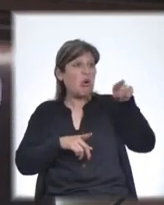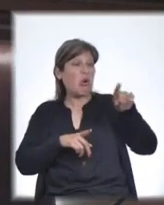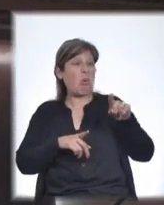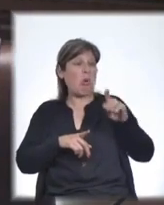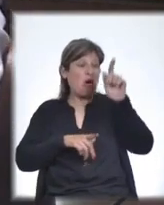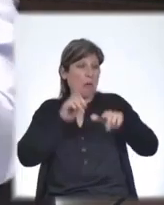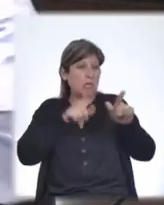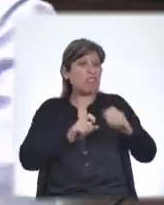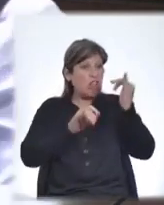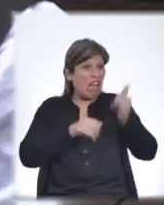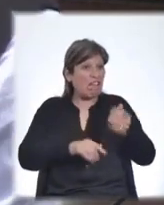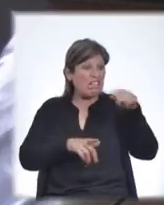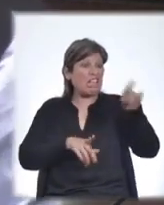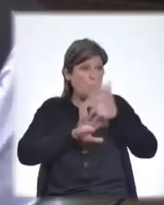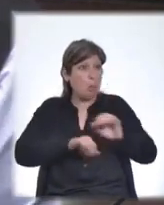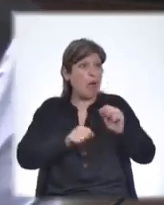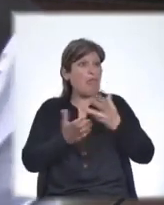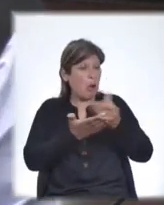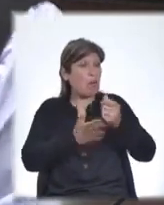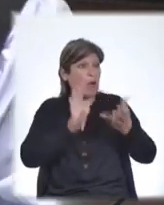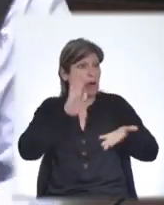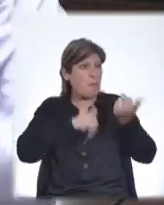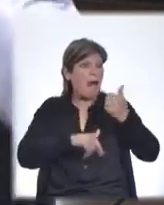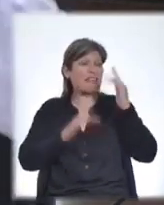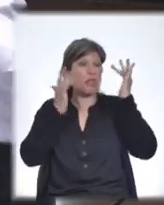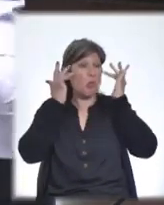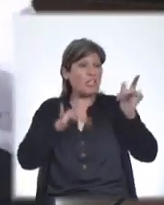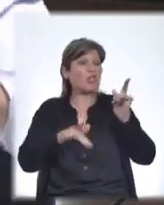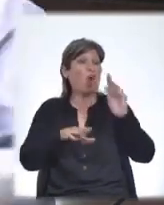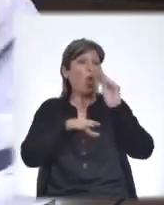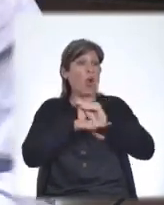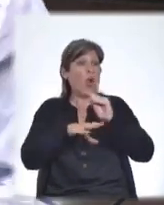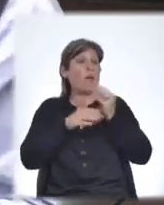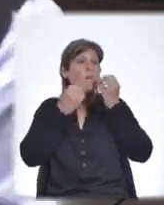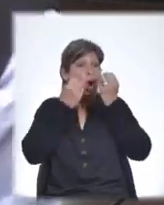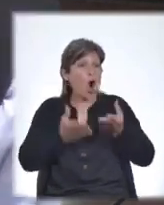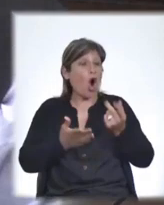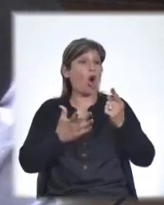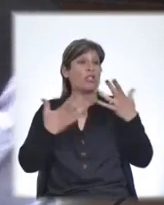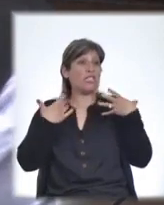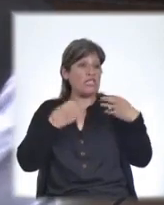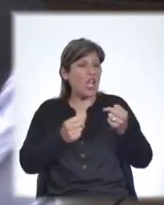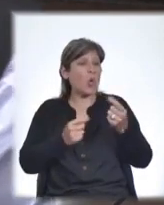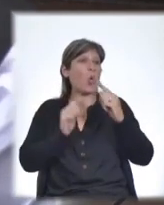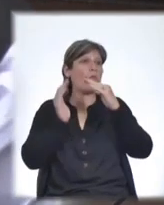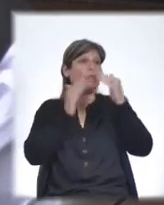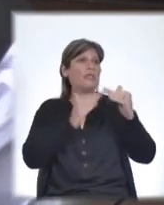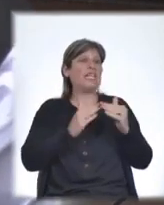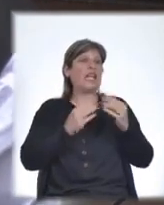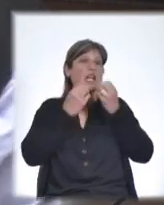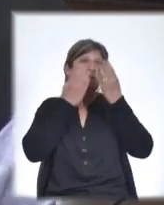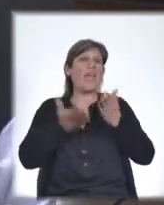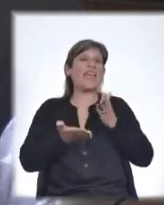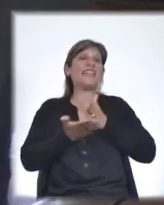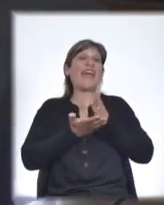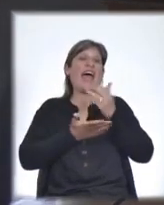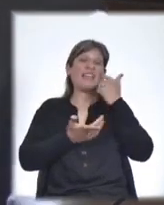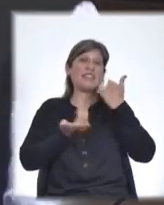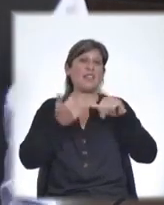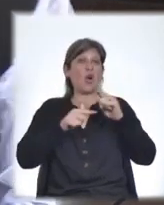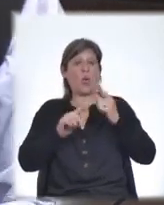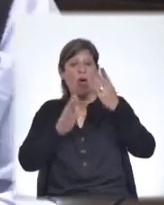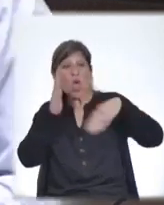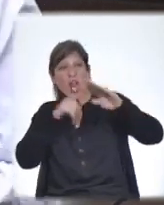pueden consumir más y mejor educación, más y mejor cultura, más y mejor salud, más y mejor vivienda y bienestar, mientras la enorme mayoría